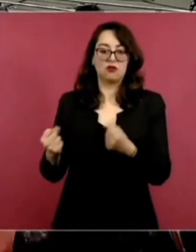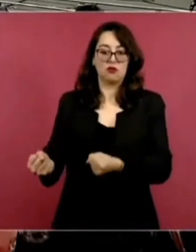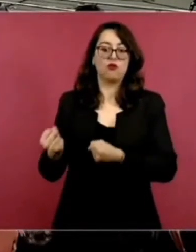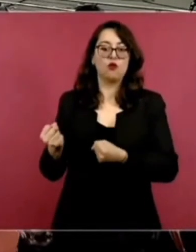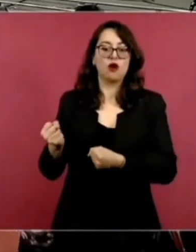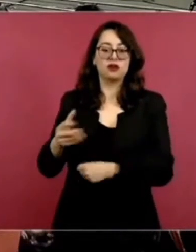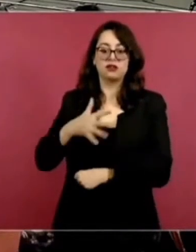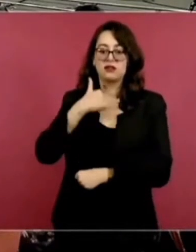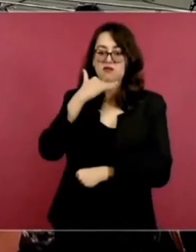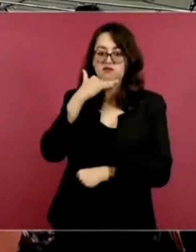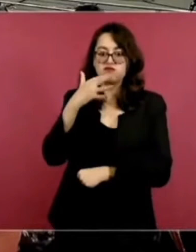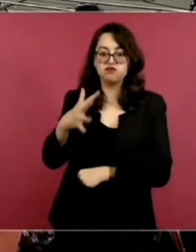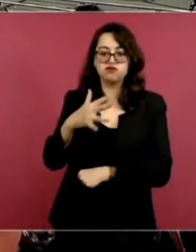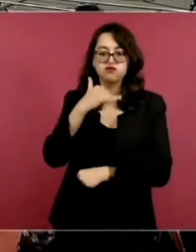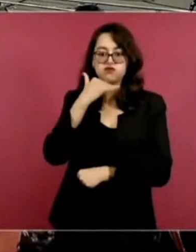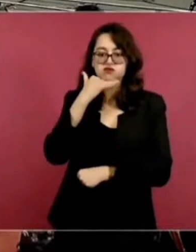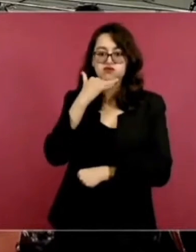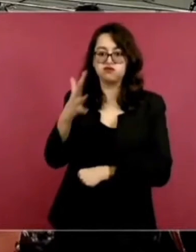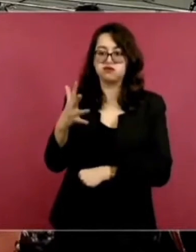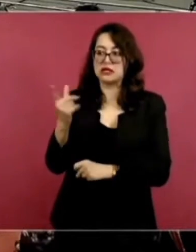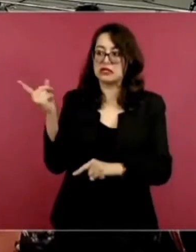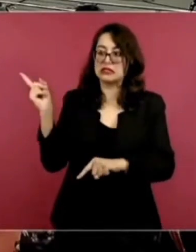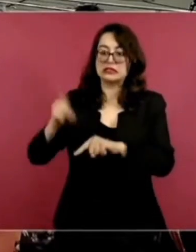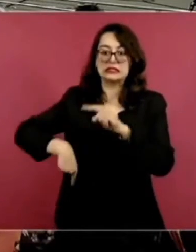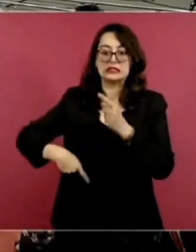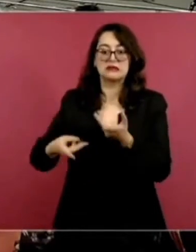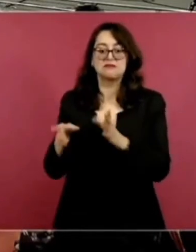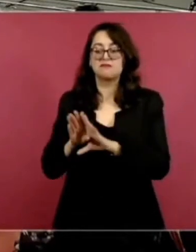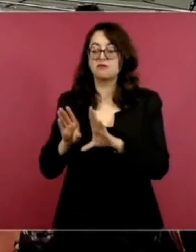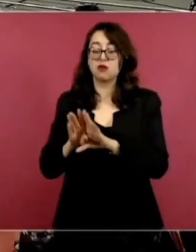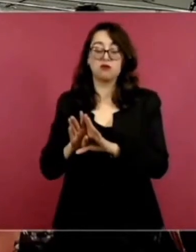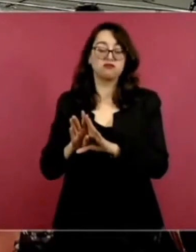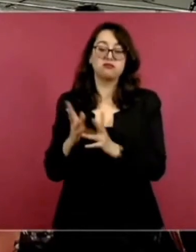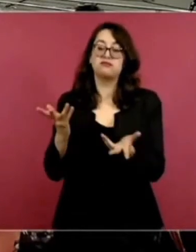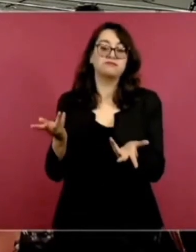que predomina. Pues el único remedio